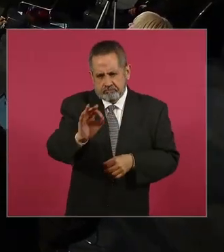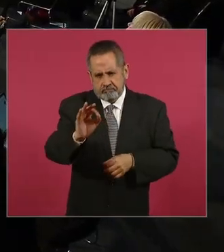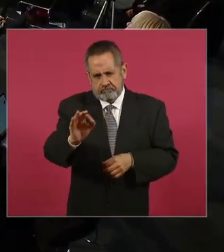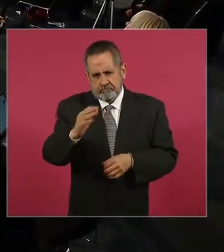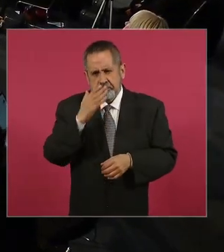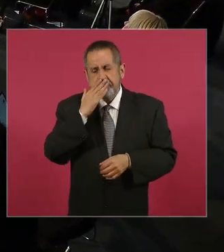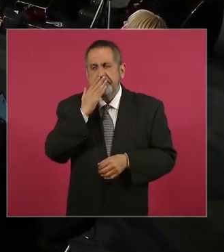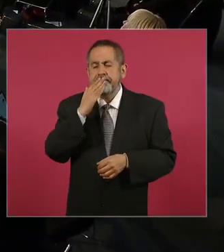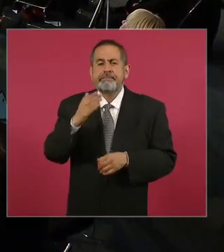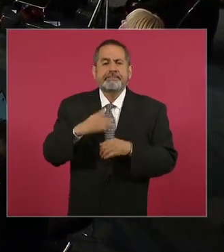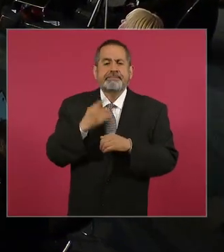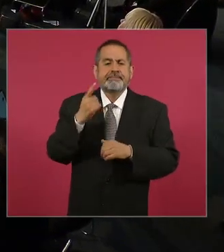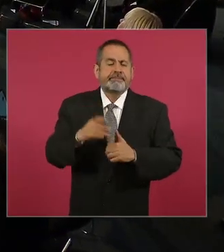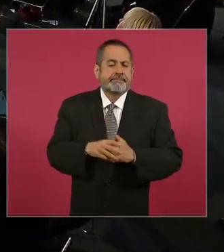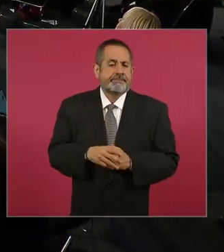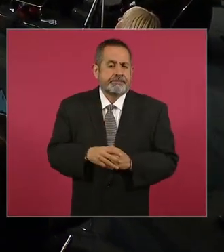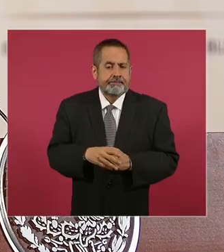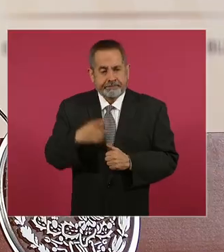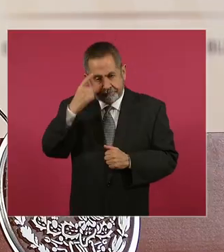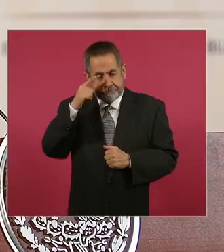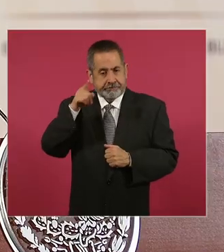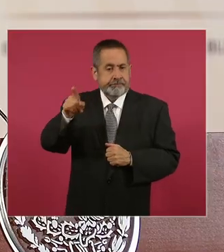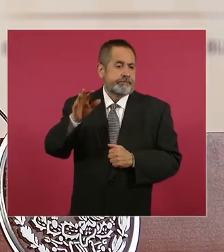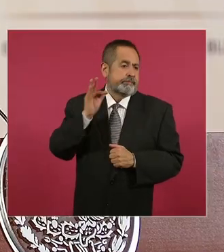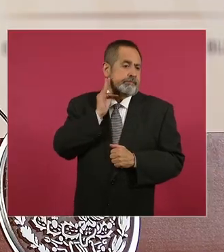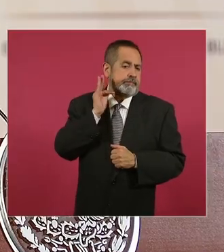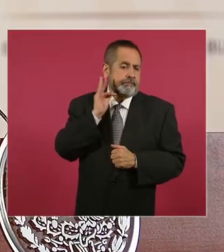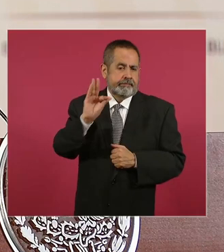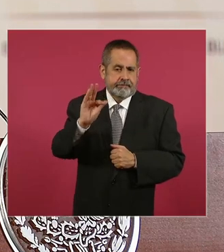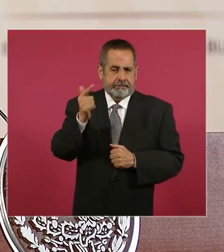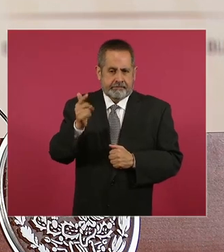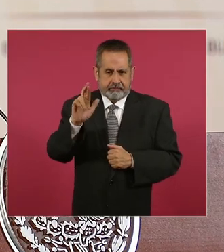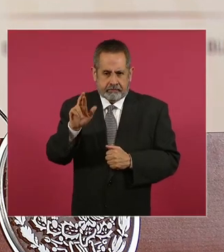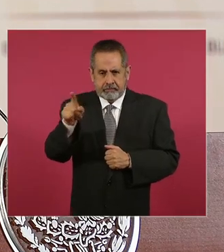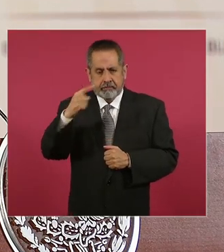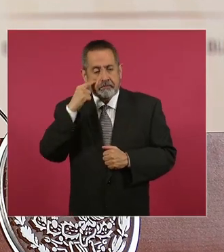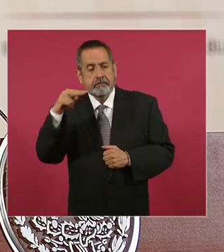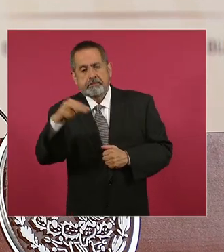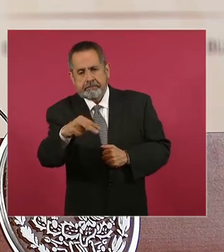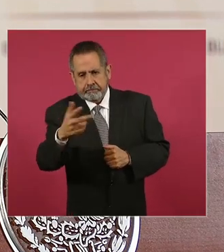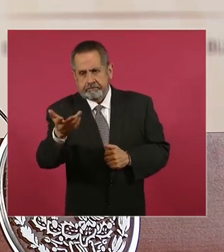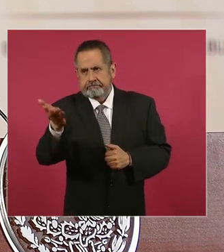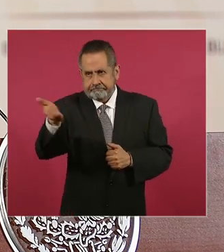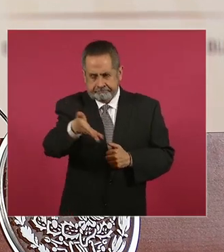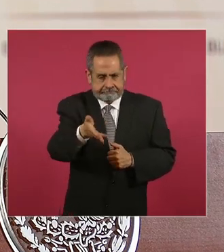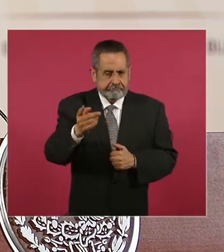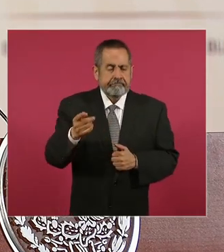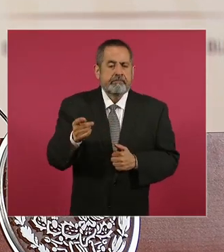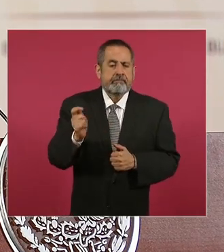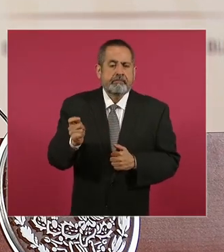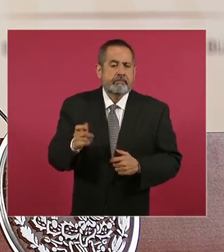que tanto la Fiscalía General pues vea esto. En